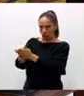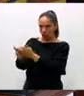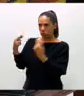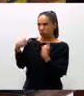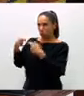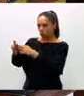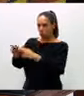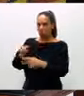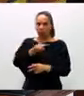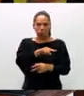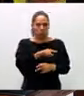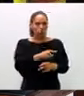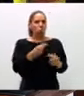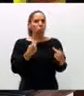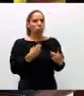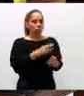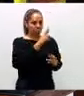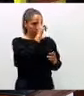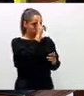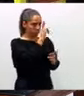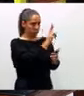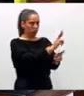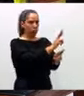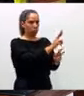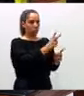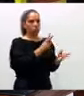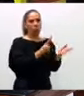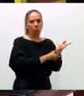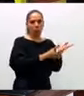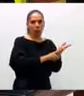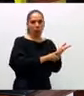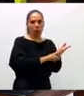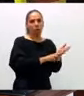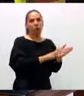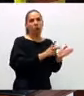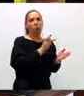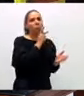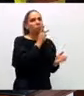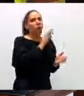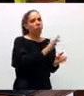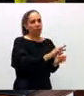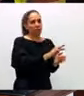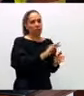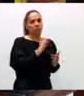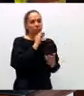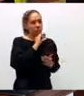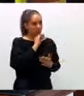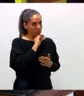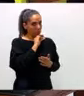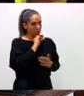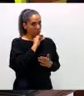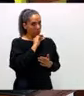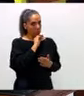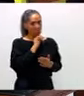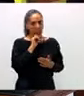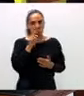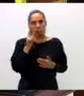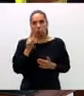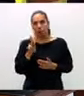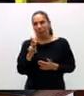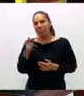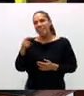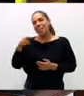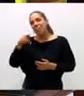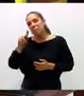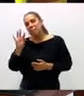de familia que solo quieren llevar agua a su molino, como dicen en mi pueblo, pero también es cierto que a veces por